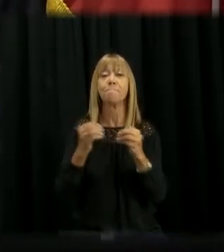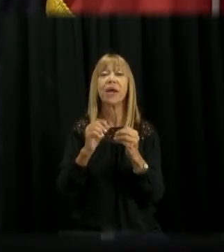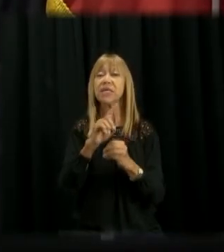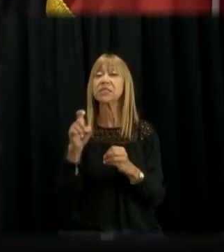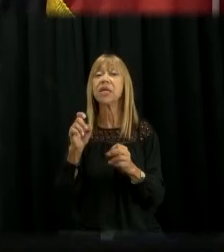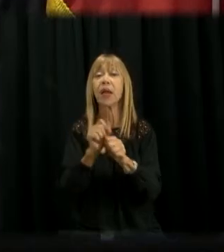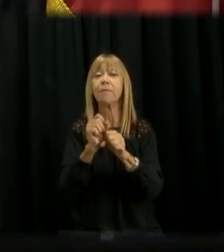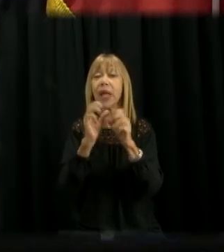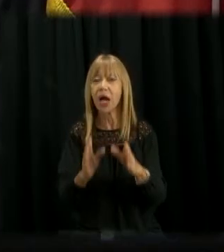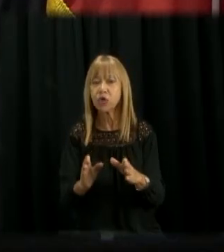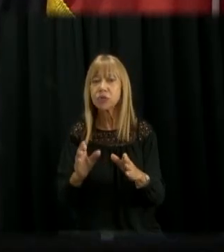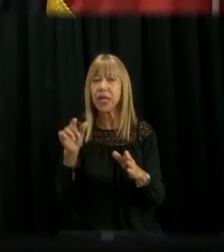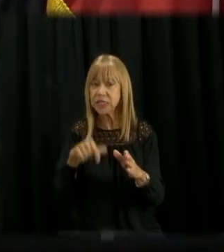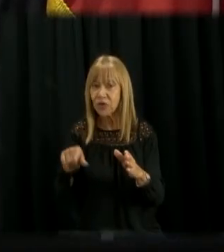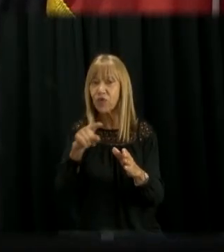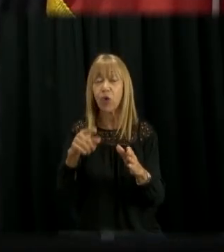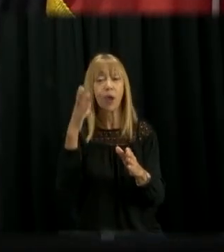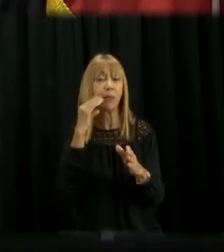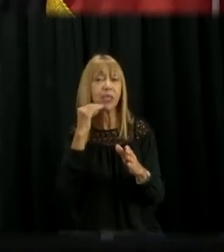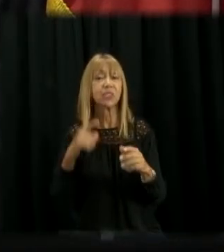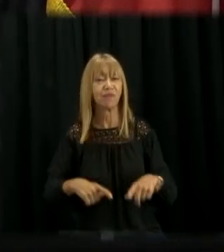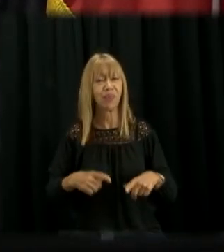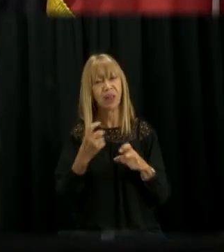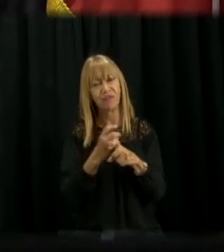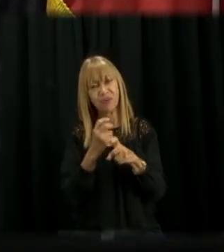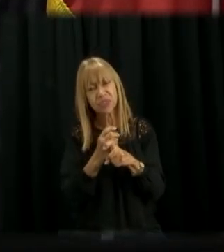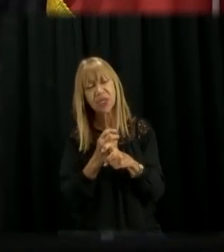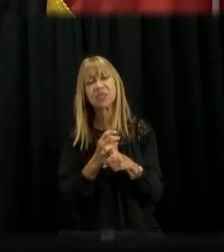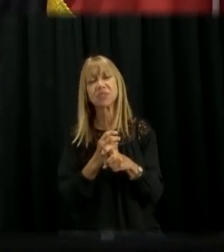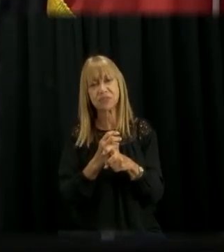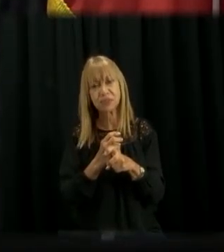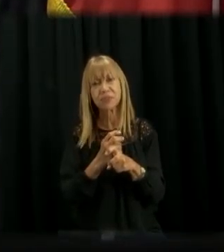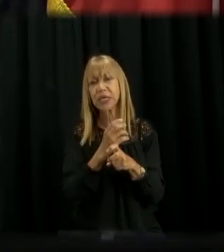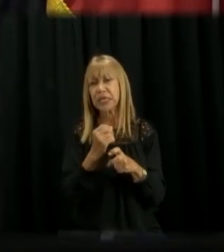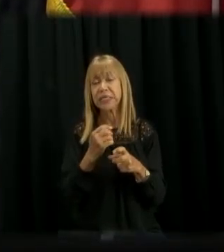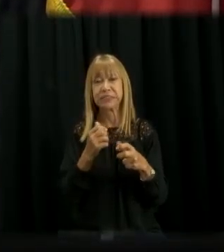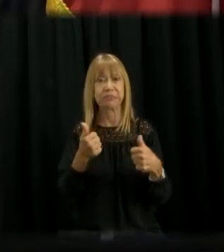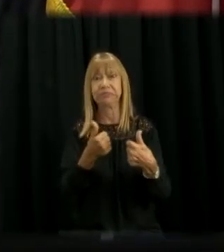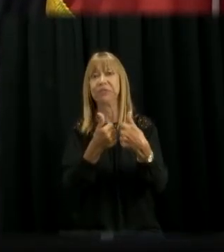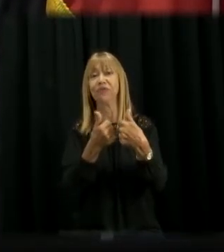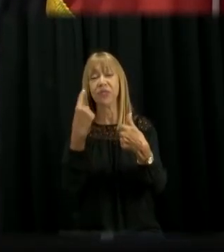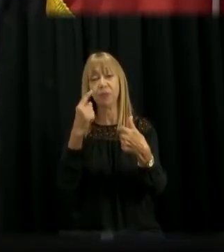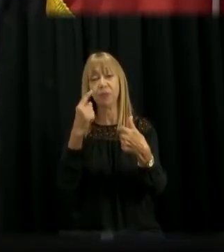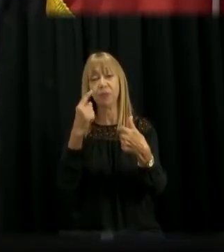empleados. Estas fueron experiencias de vida difíciles y desafiantes tanto para mí como para mi